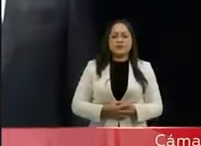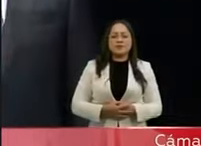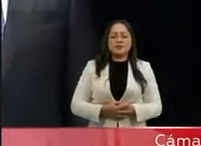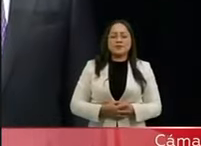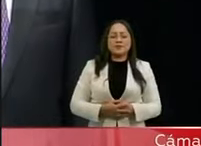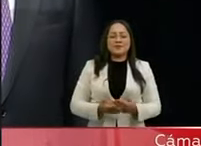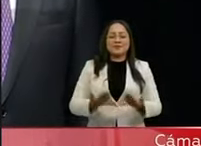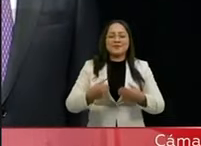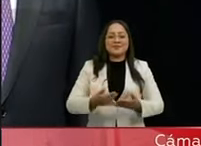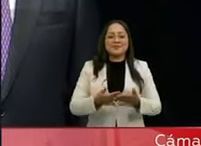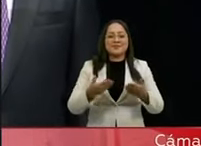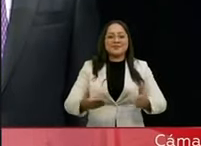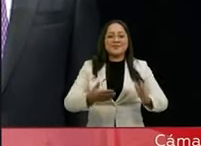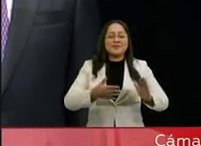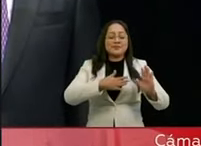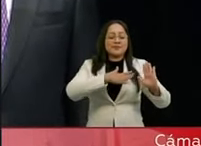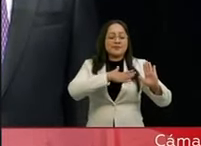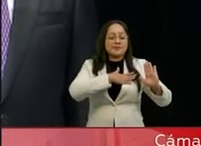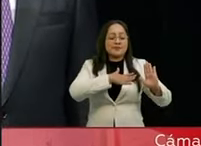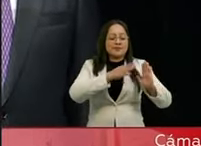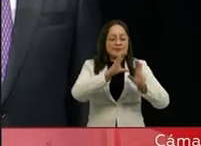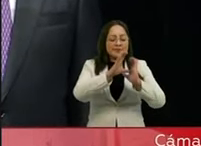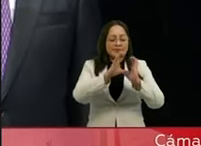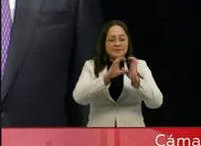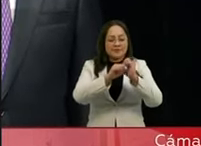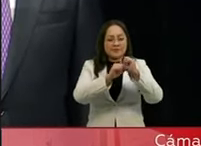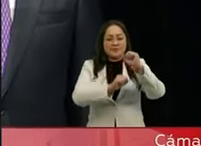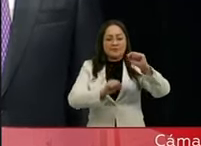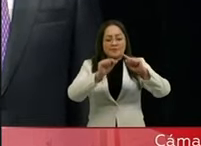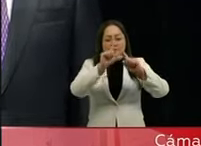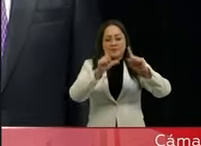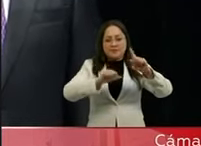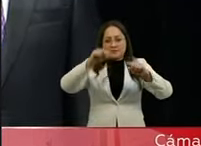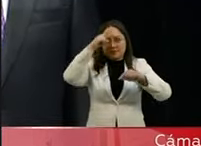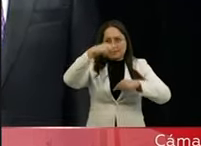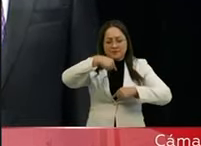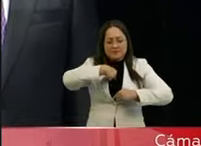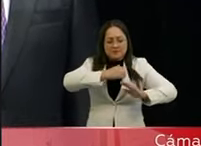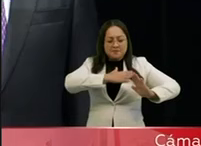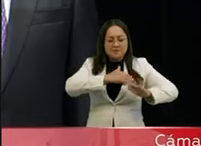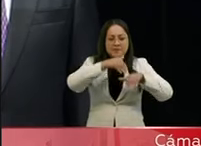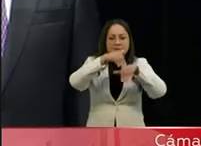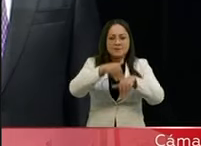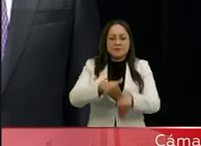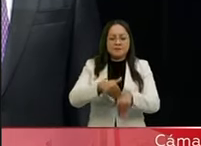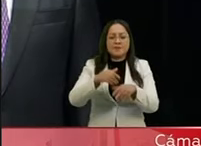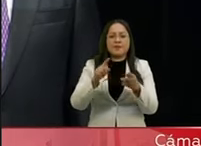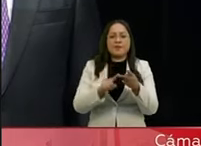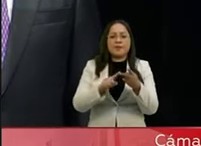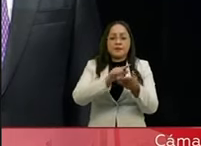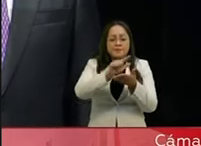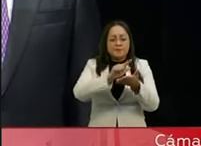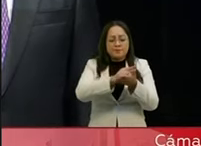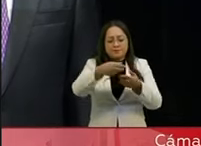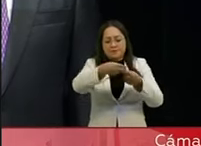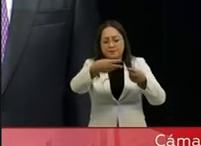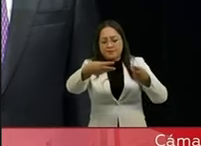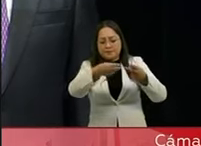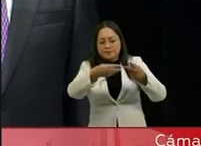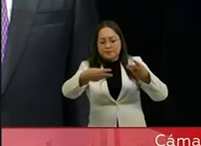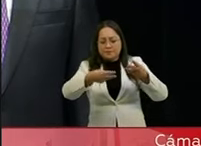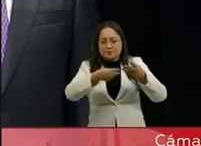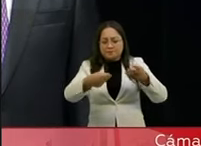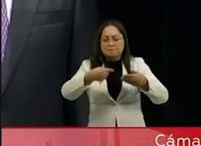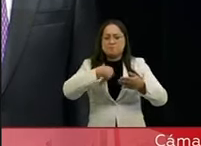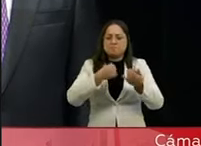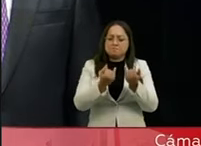Protesto guardar y hacer guardar la Constitución Política de los Estados Unidos Mexicanos y las leyes que